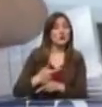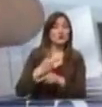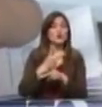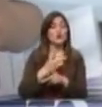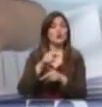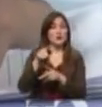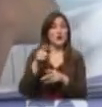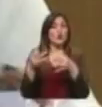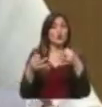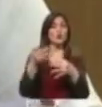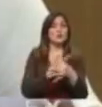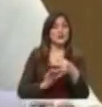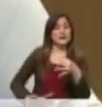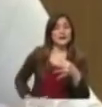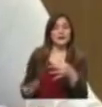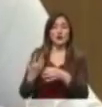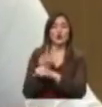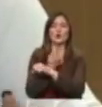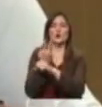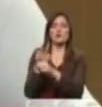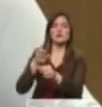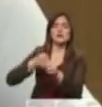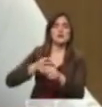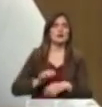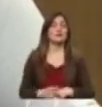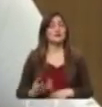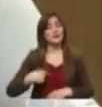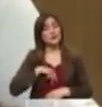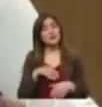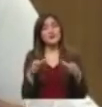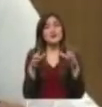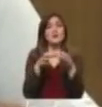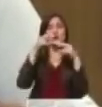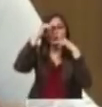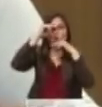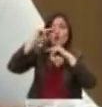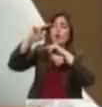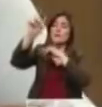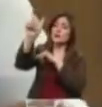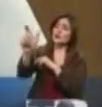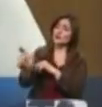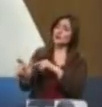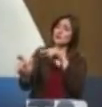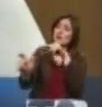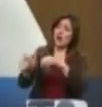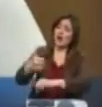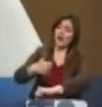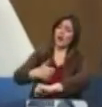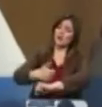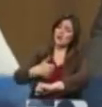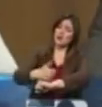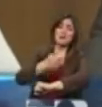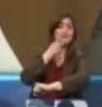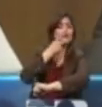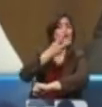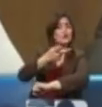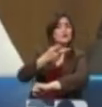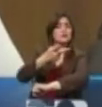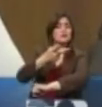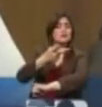también recibió denuncias. Hemos podido ver certificados de honorabilidad de autoridades